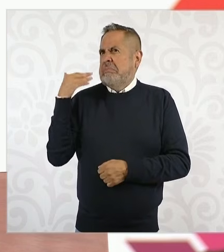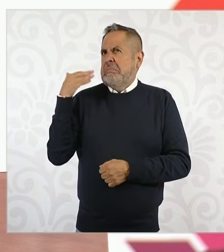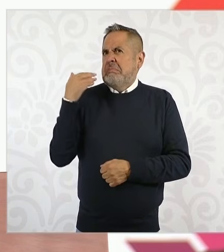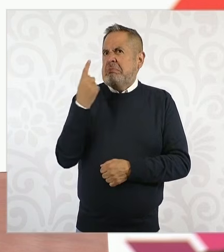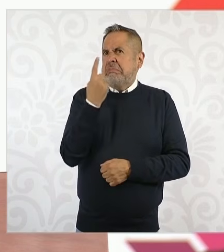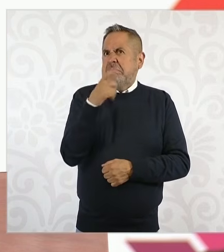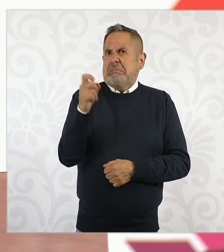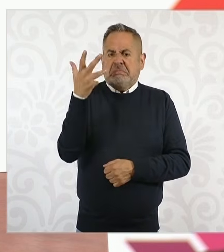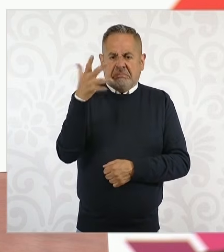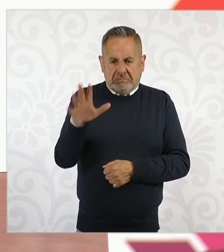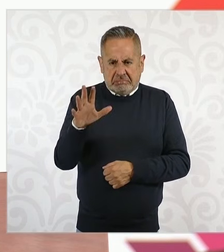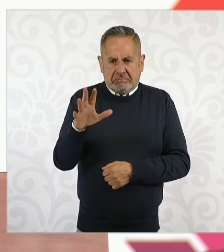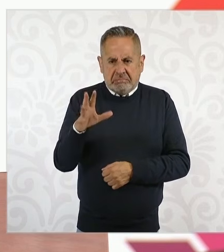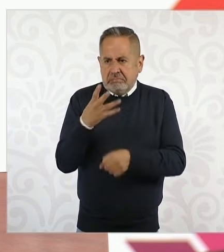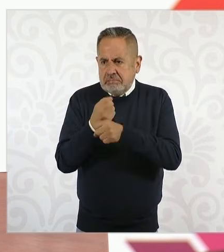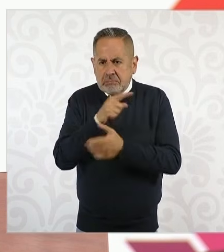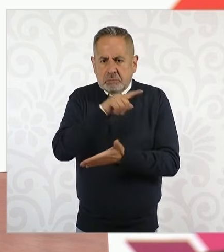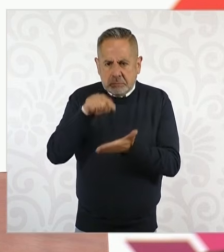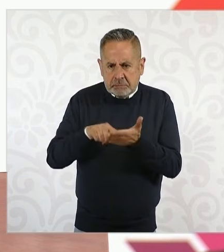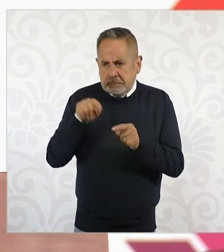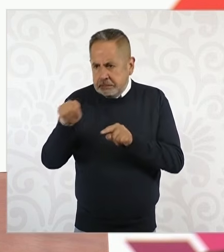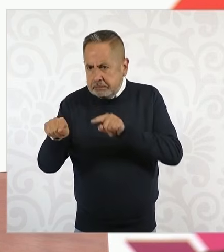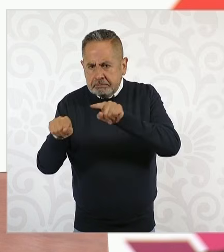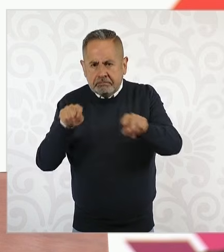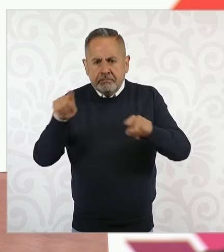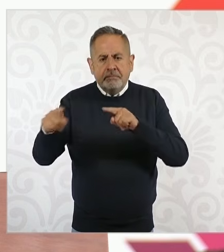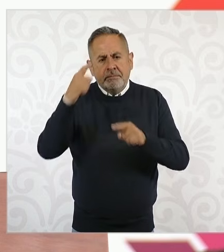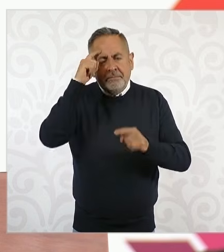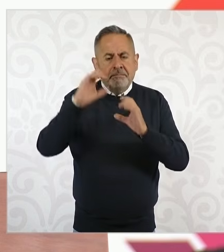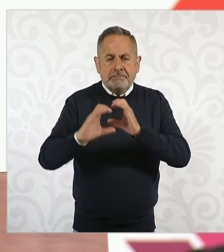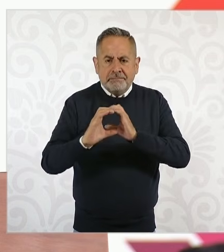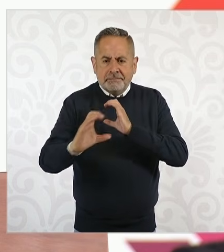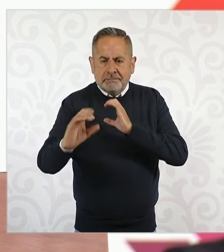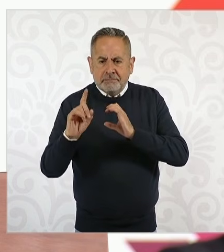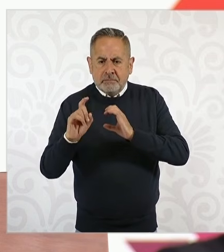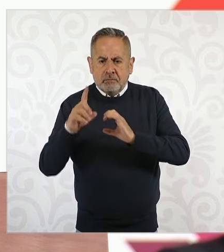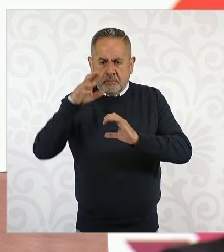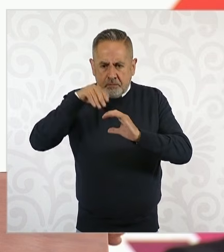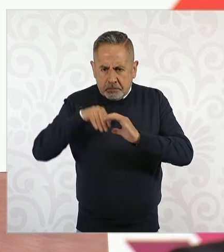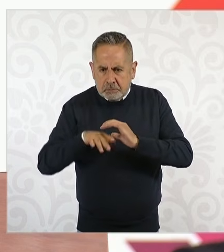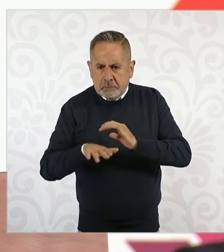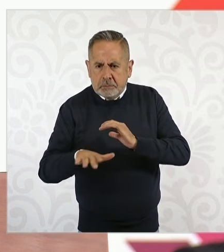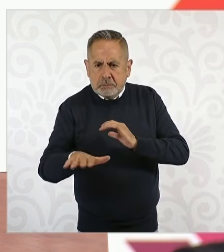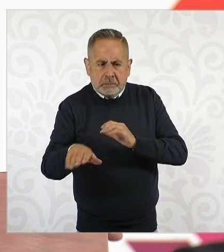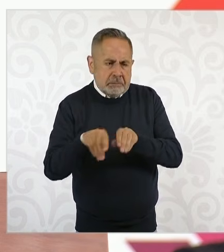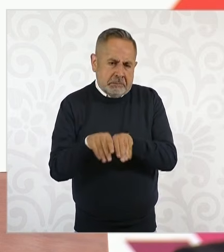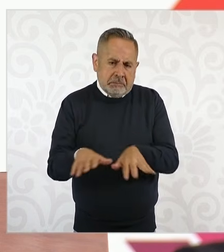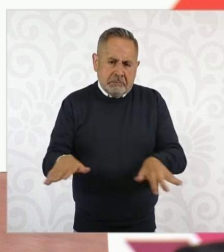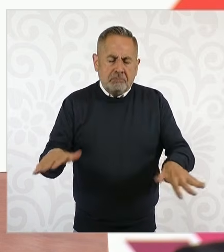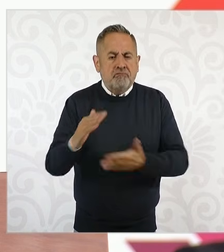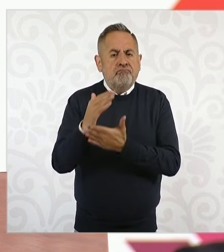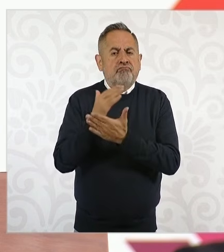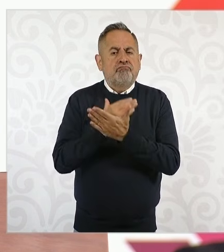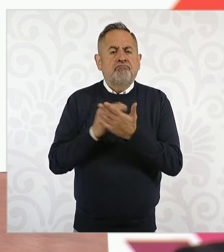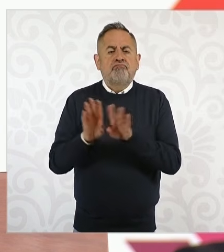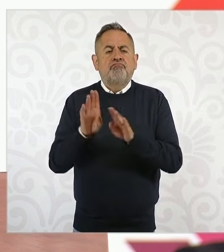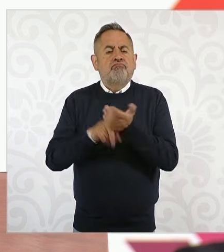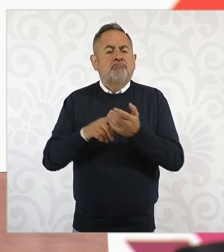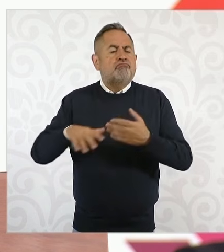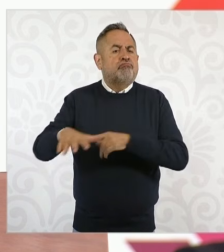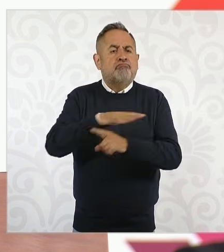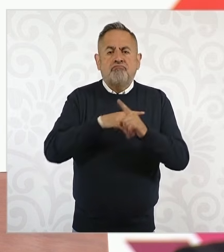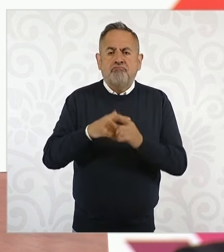muchas de ellas de drenaje, y vamos a seguir con esta estrategia año con año para que las colonias queden al